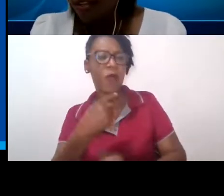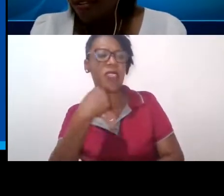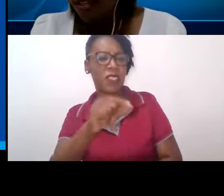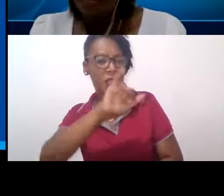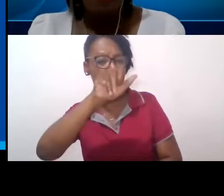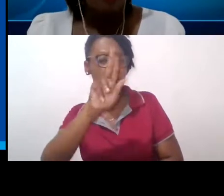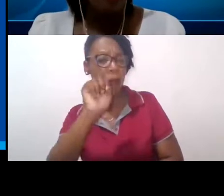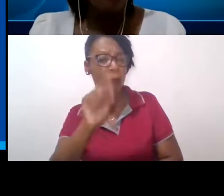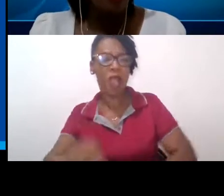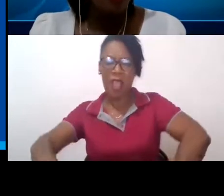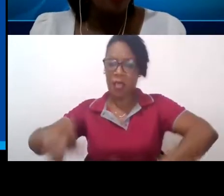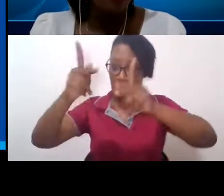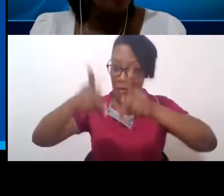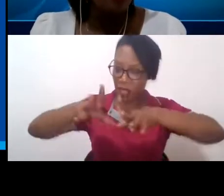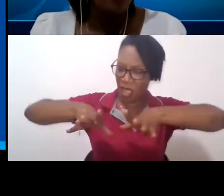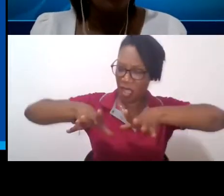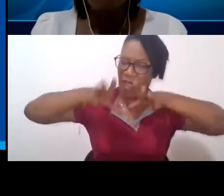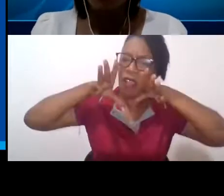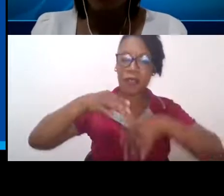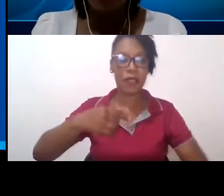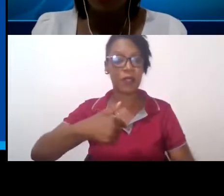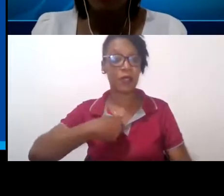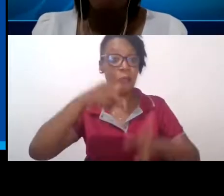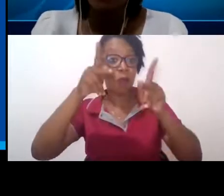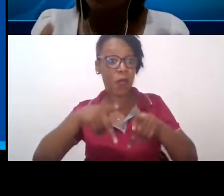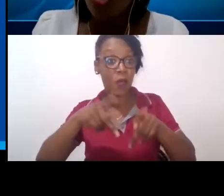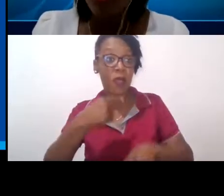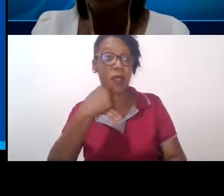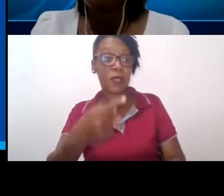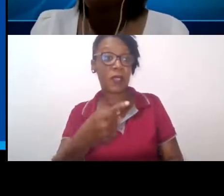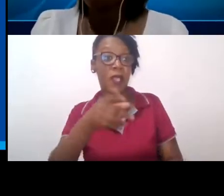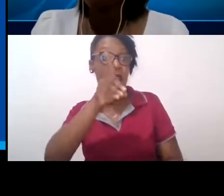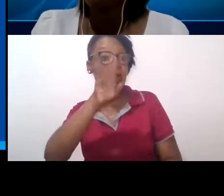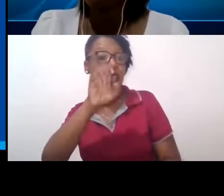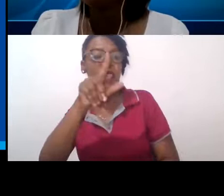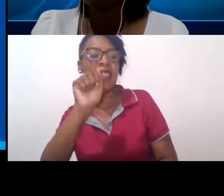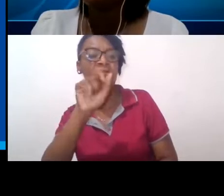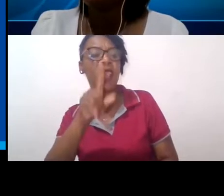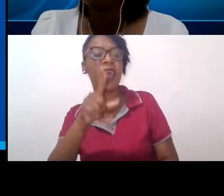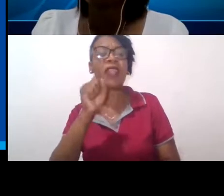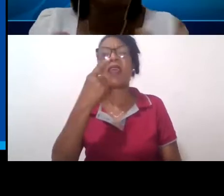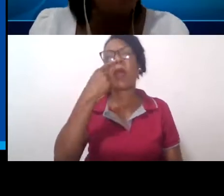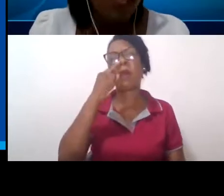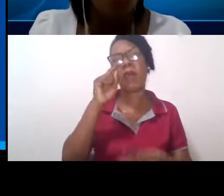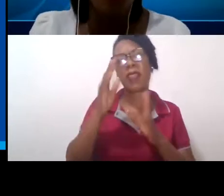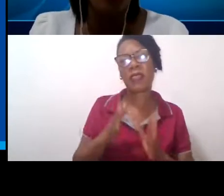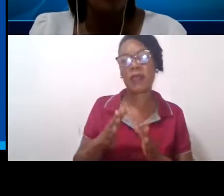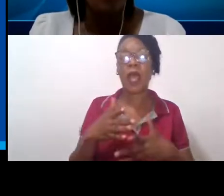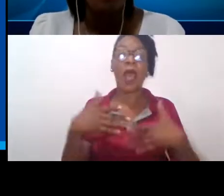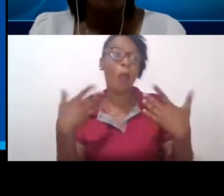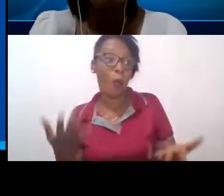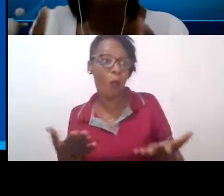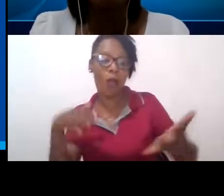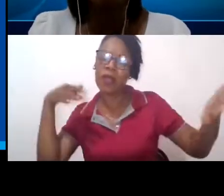yo decir que Delali es una persona perezosa, o puedo decir que Delali es súper